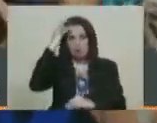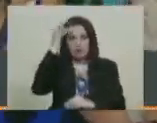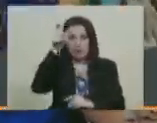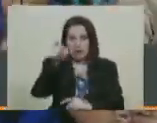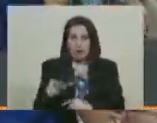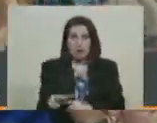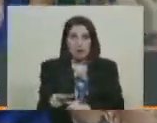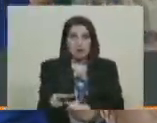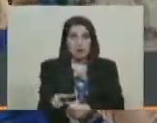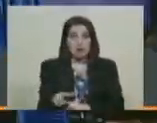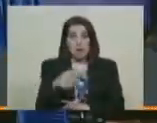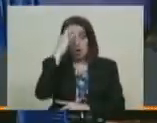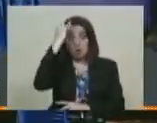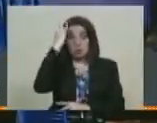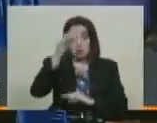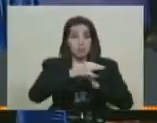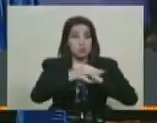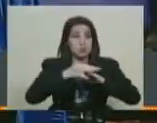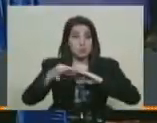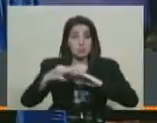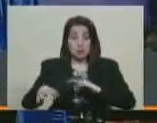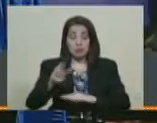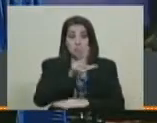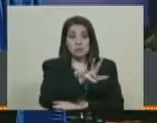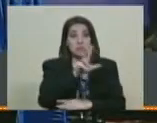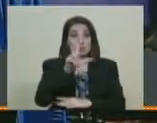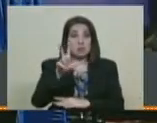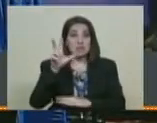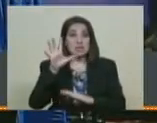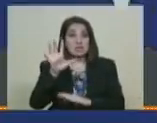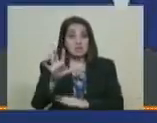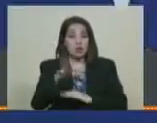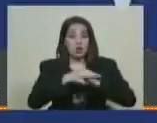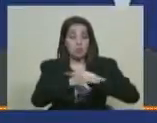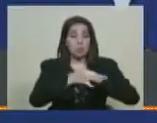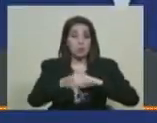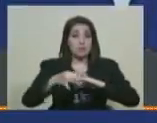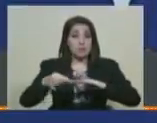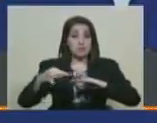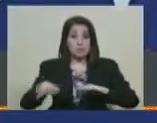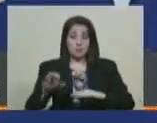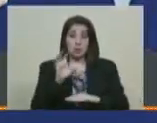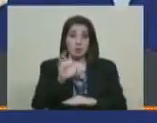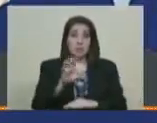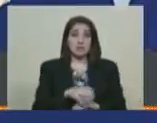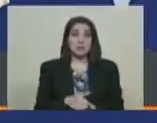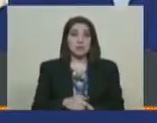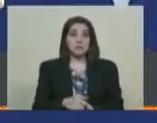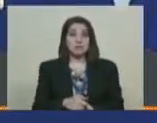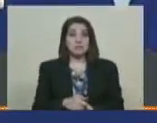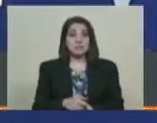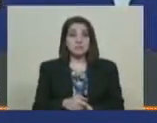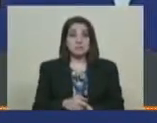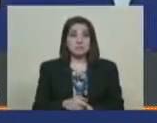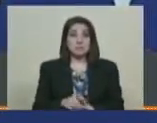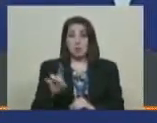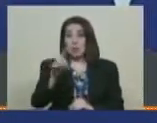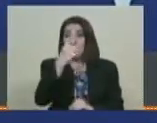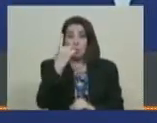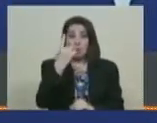los consejos municipales de los 335 municipios del país. Una